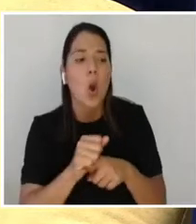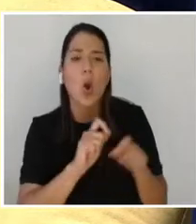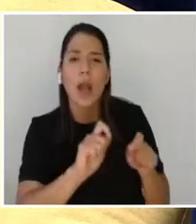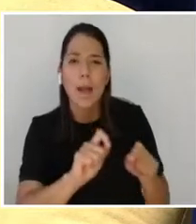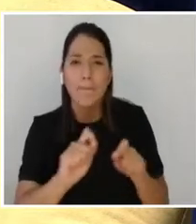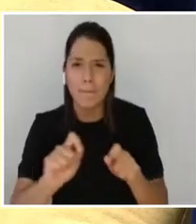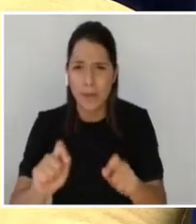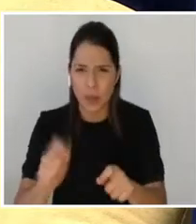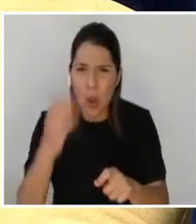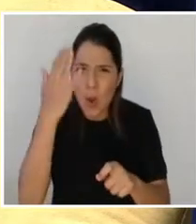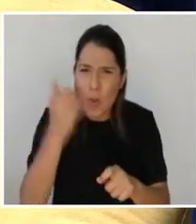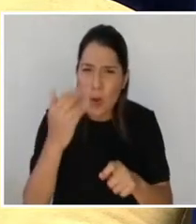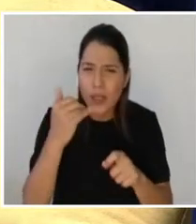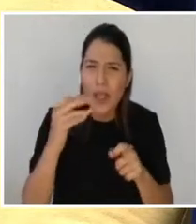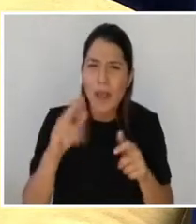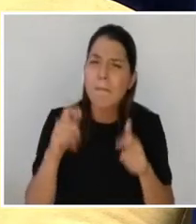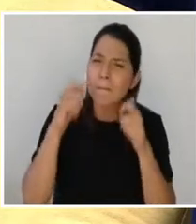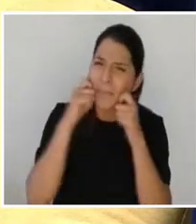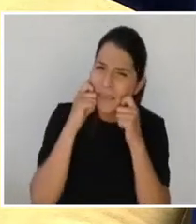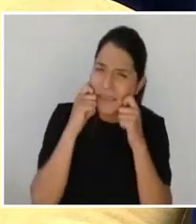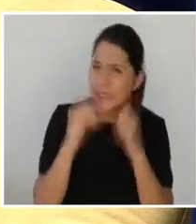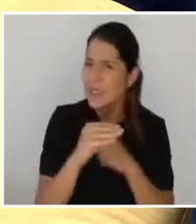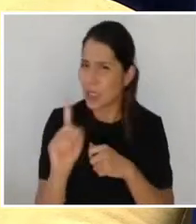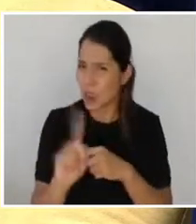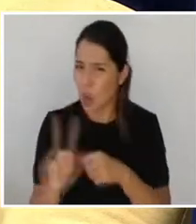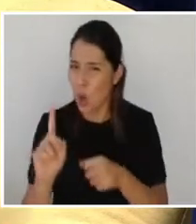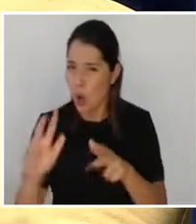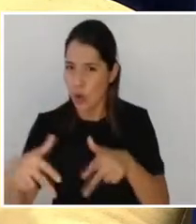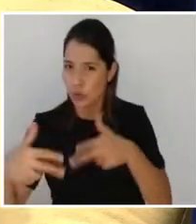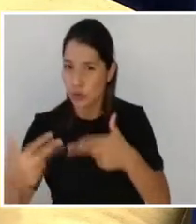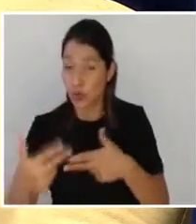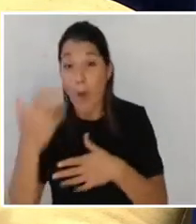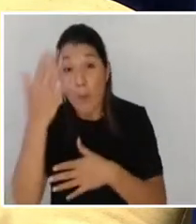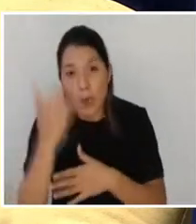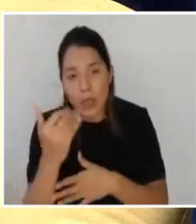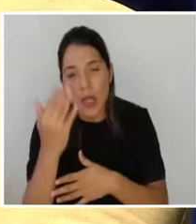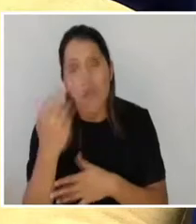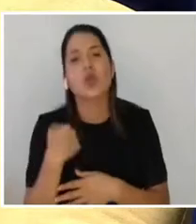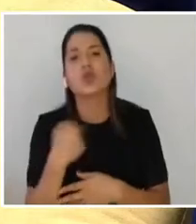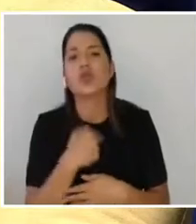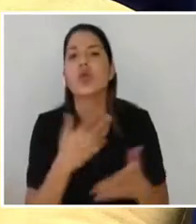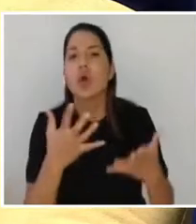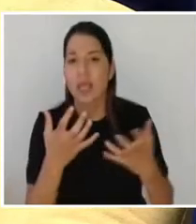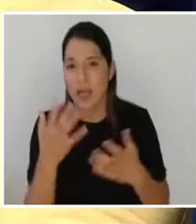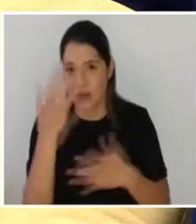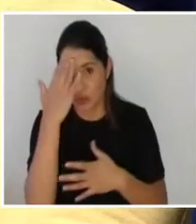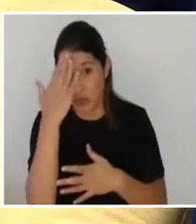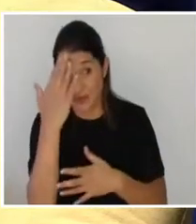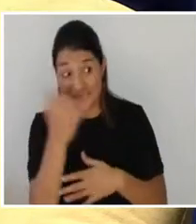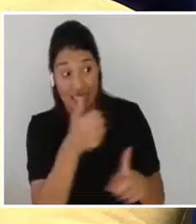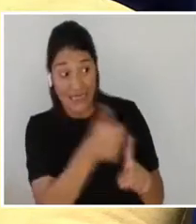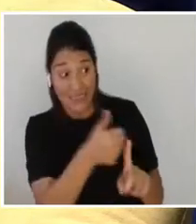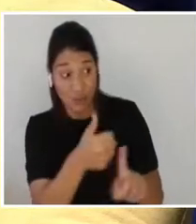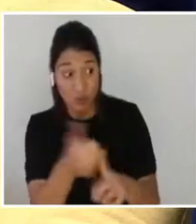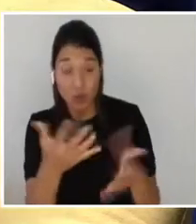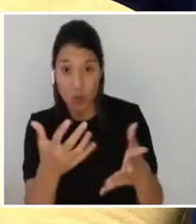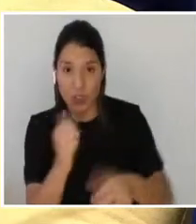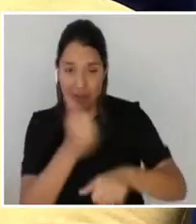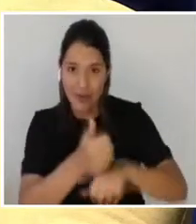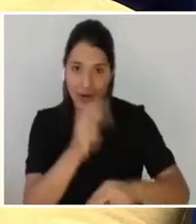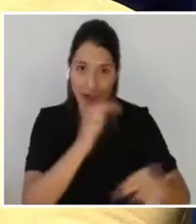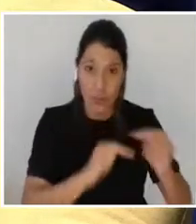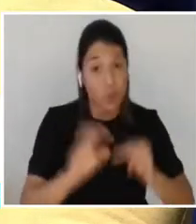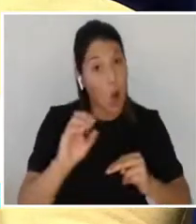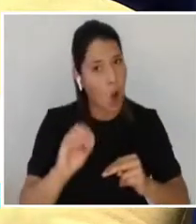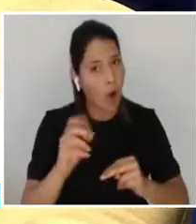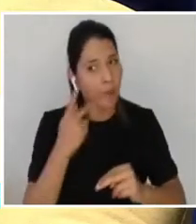y no virtuales? Porque nosotros debemos de saber si los chicos son los que quieren tener el emprendimiento o si son los papás. Entonces ahí uno se asegura